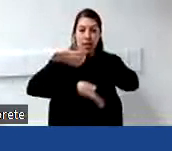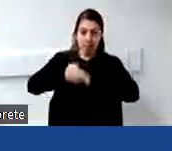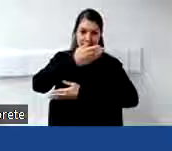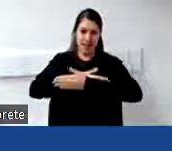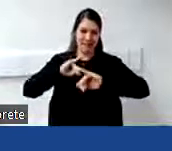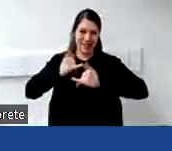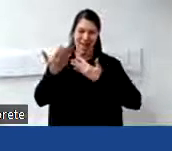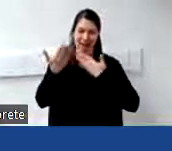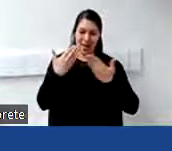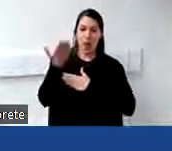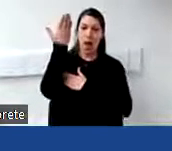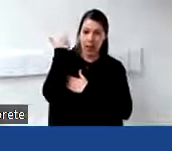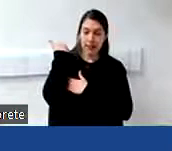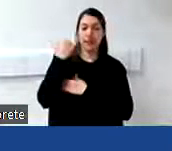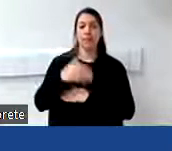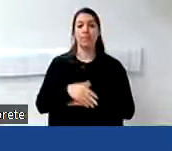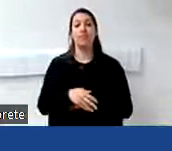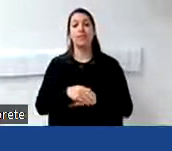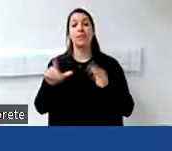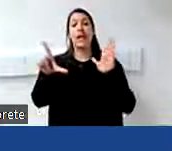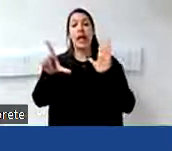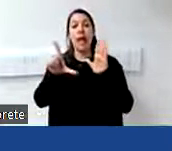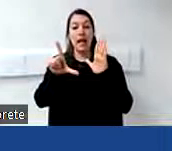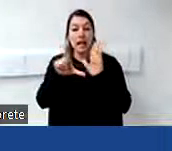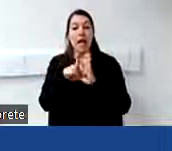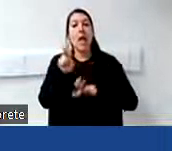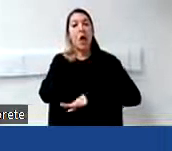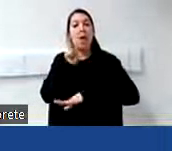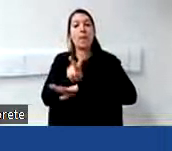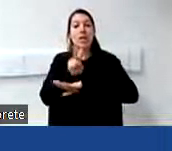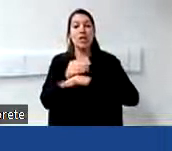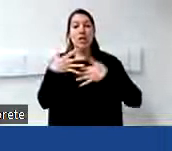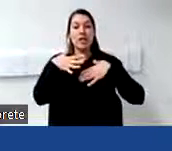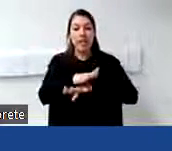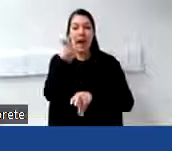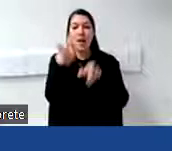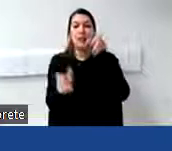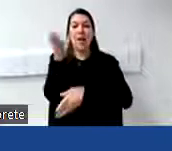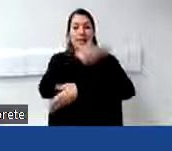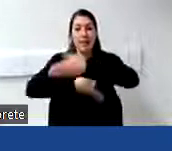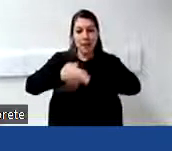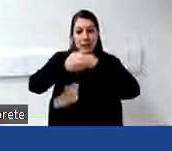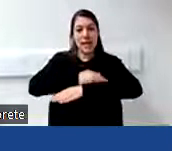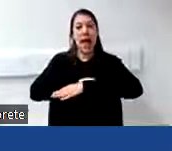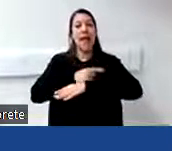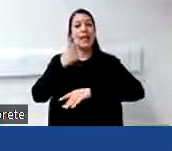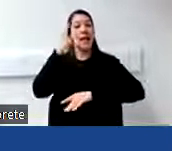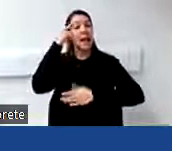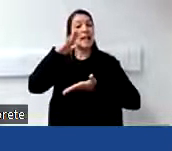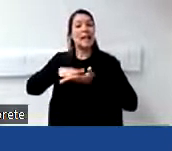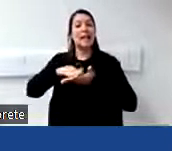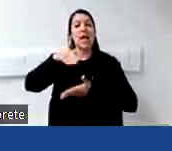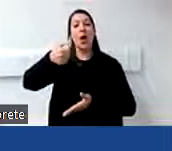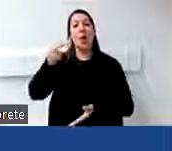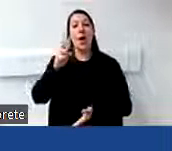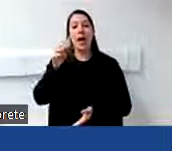estuvimos hablando. Después está la de Protección Integral de Personas con Discapacidad, el Tratado de Marrakech, ¿tá? Está